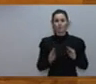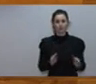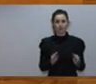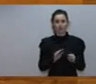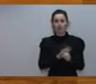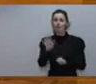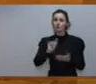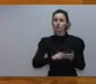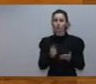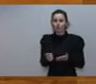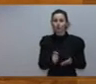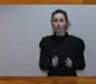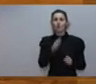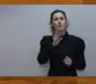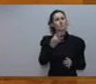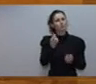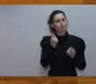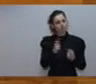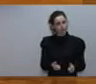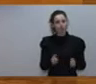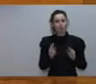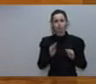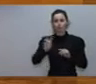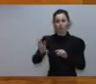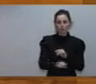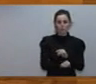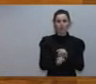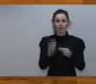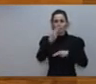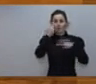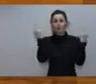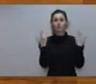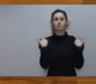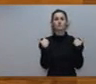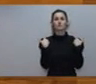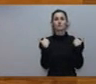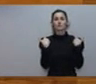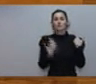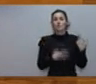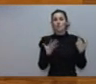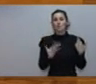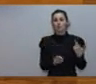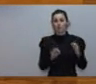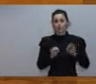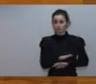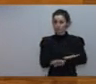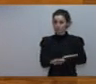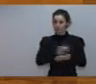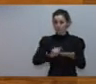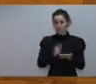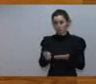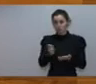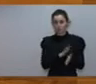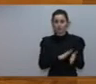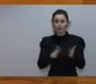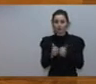materia de contratación se muestran favorables a la denominada compra pública responsable, pudiendo las administraciones contratantes